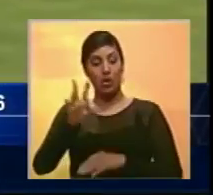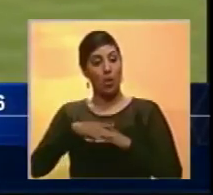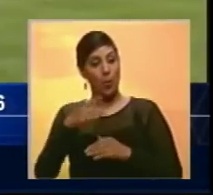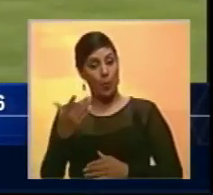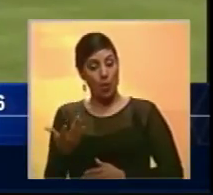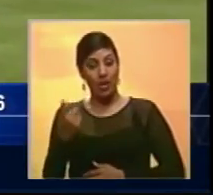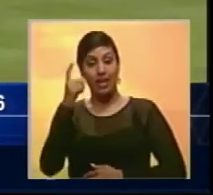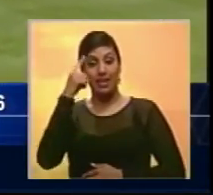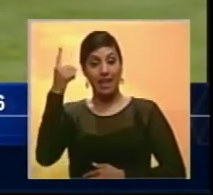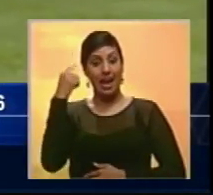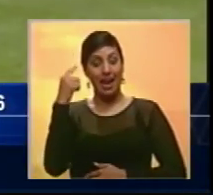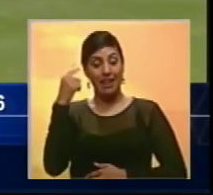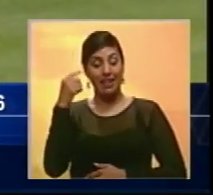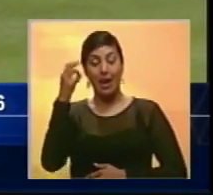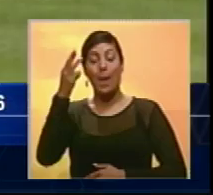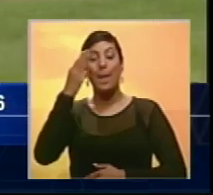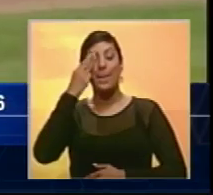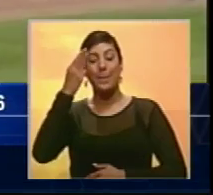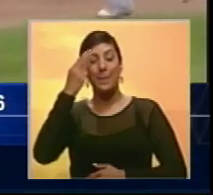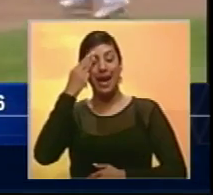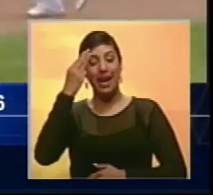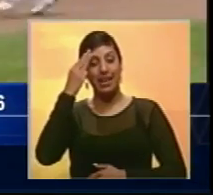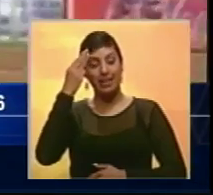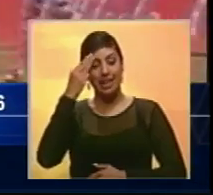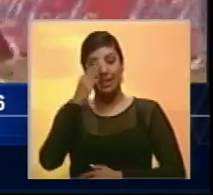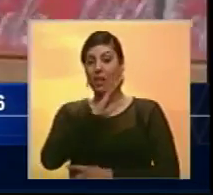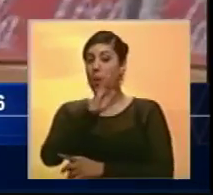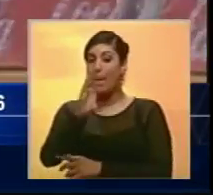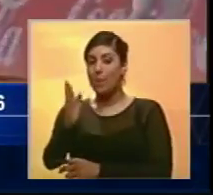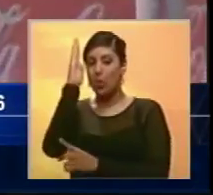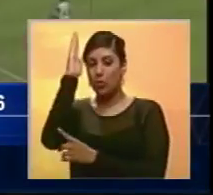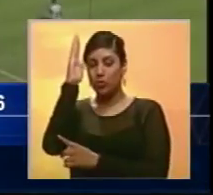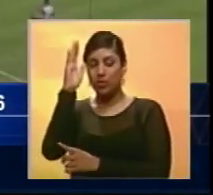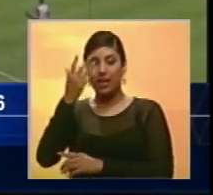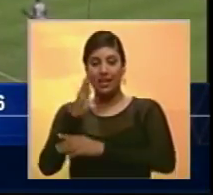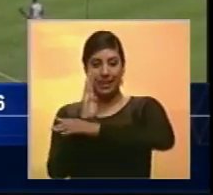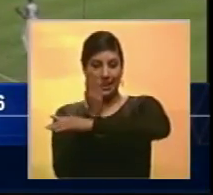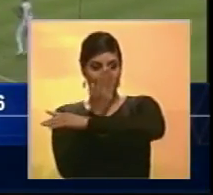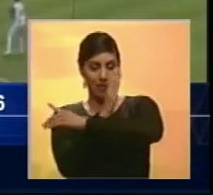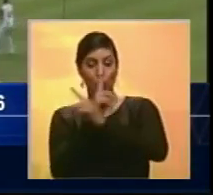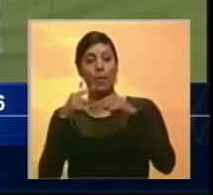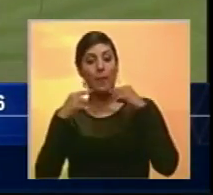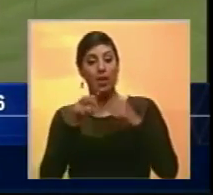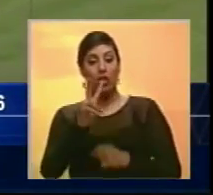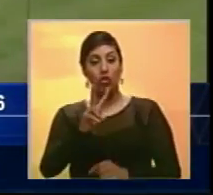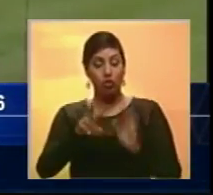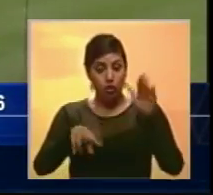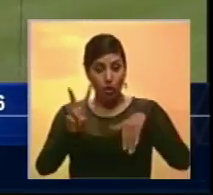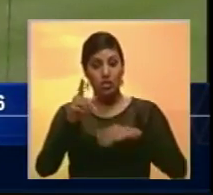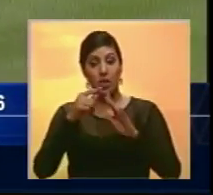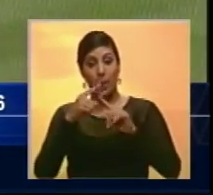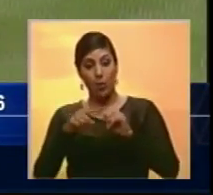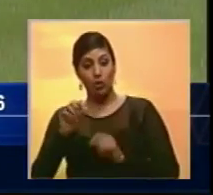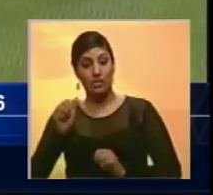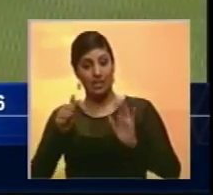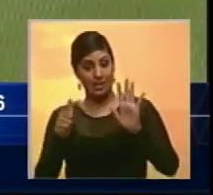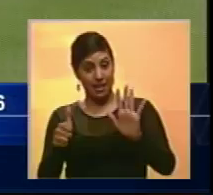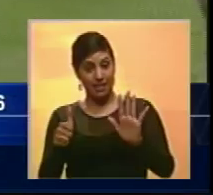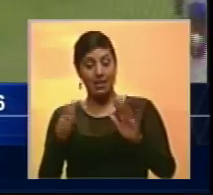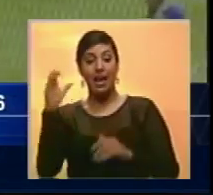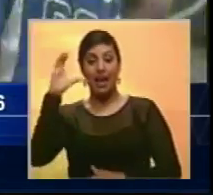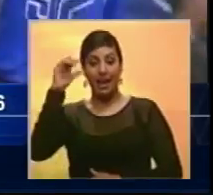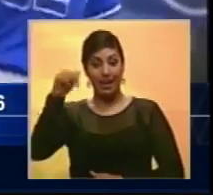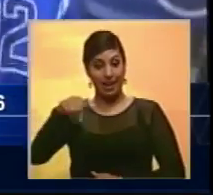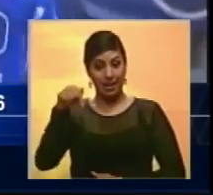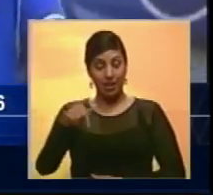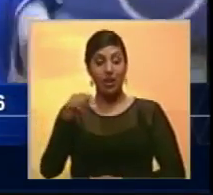porque en la jornada de ayer los Navegantes del Magallanes vencieron a los Tiburones de La Guaira 12 carreras por 6 en